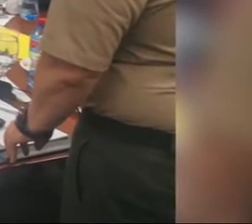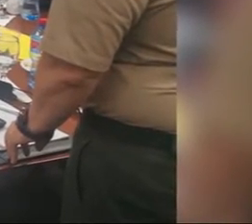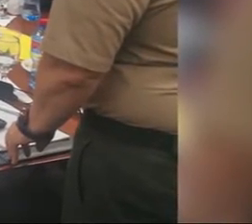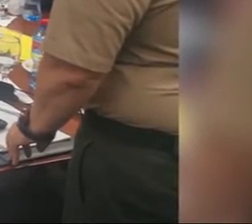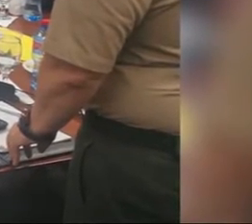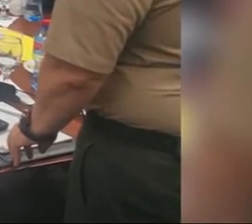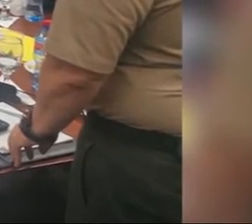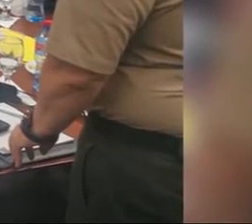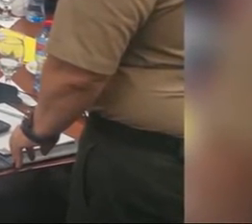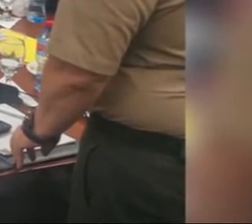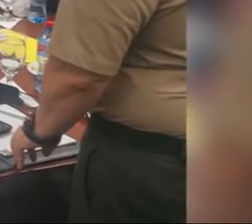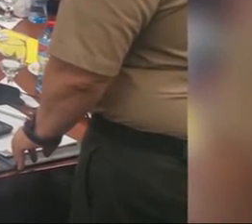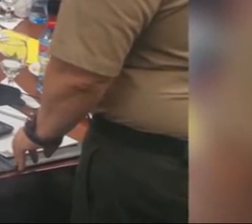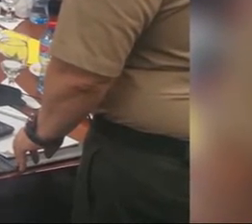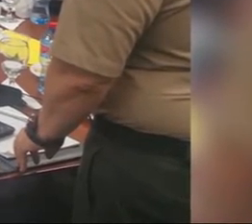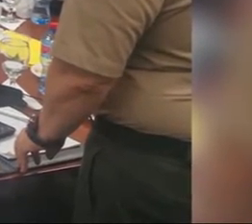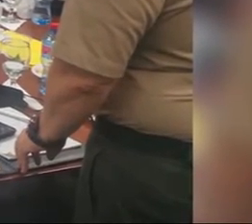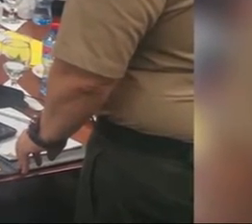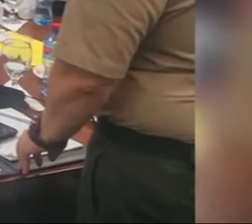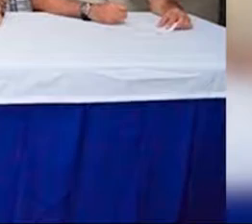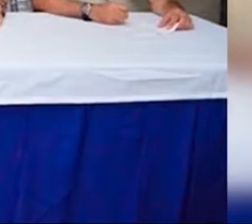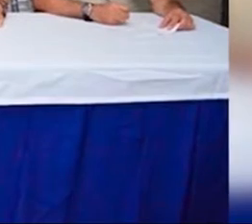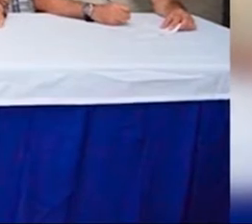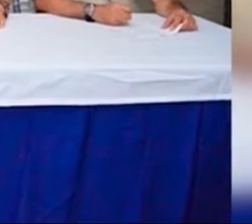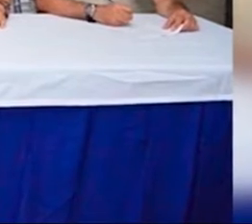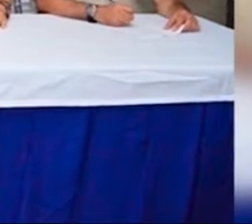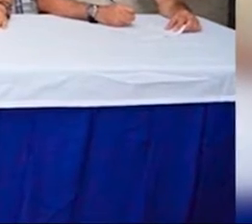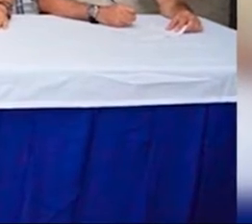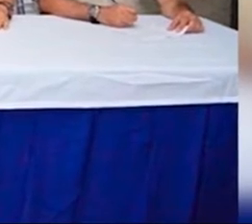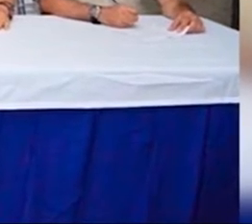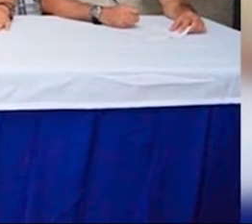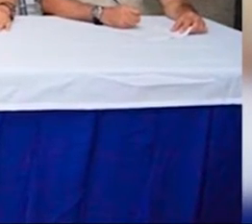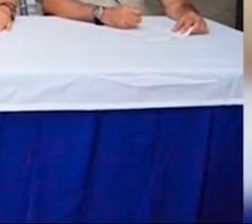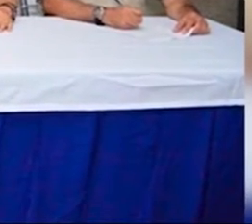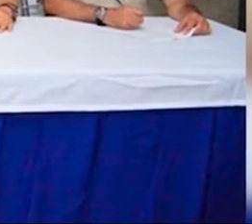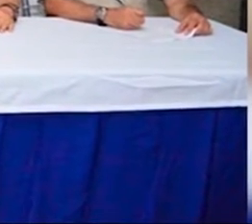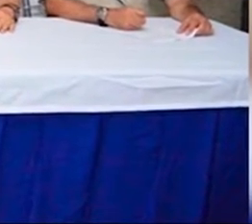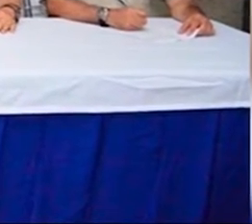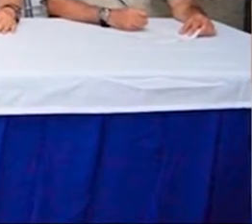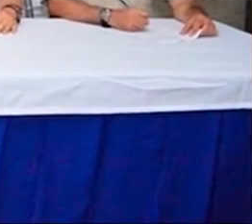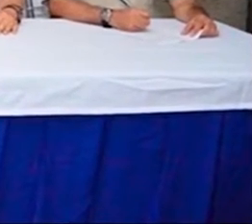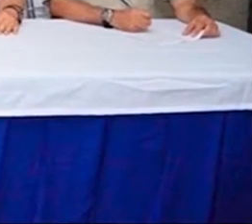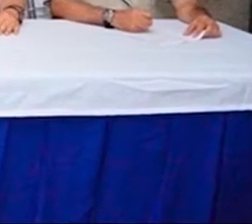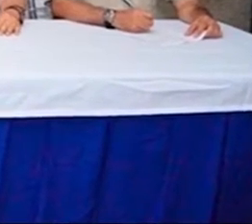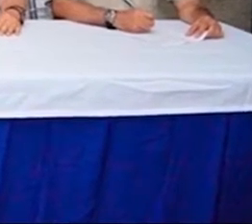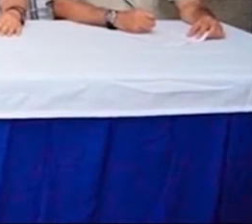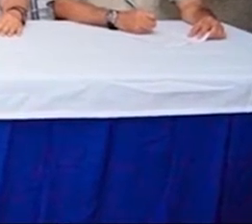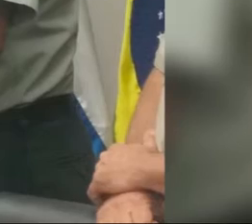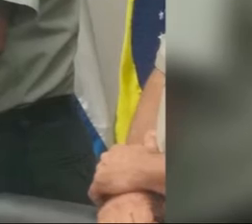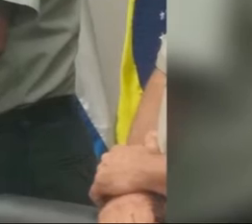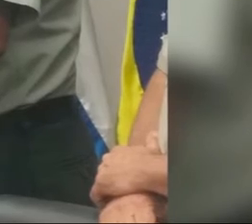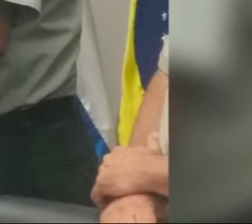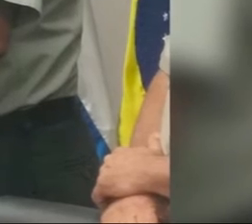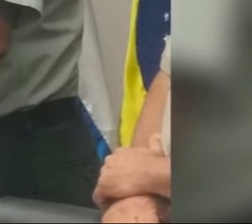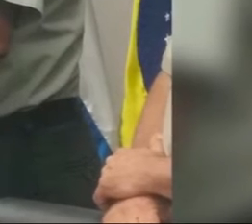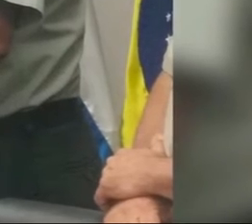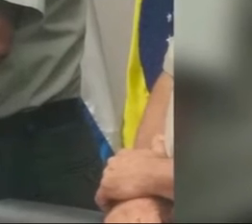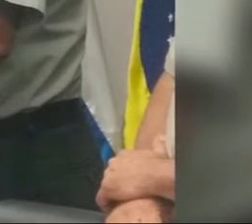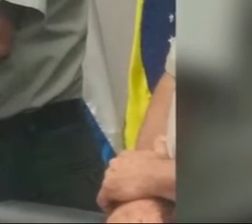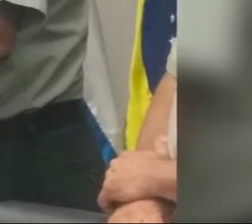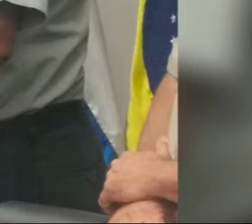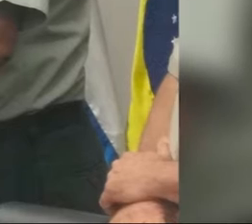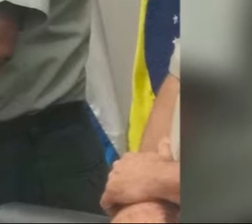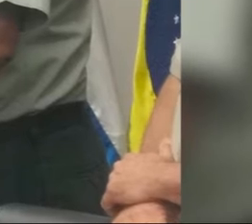Venezuela, Cuba, Estados Unidos, México, entre otros, con fines de intercambio y ayuda humanitaria para